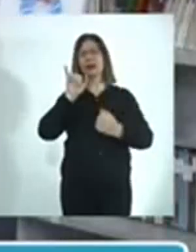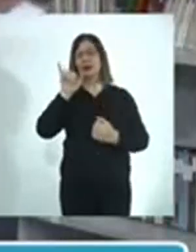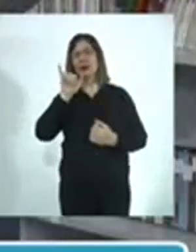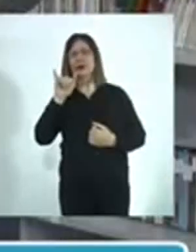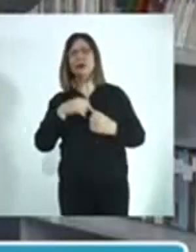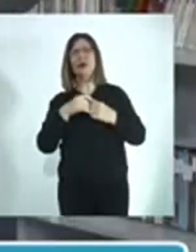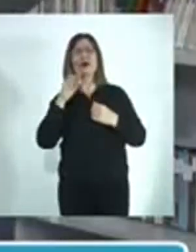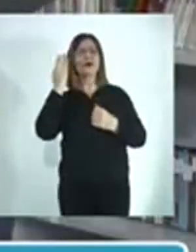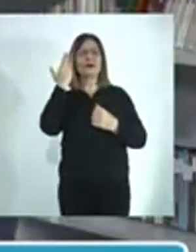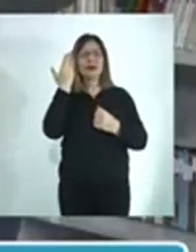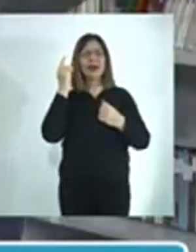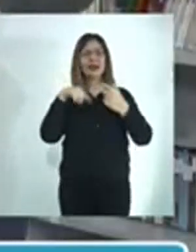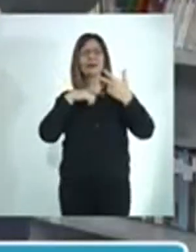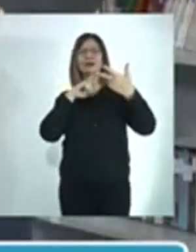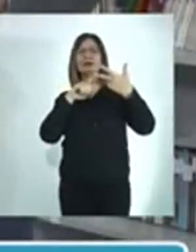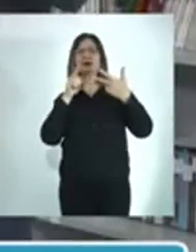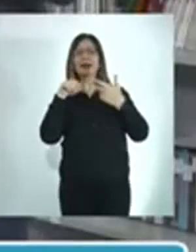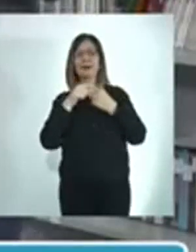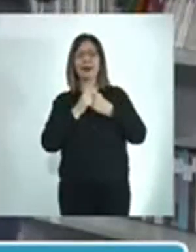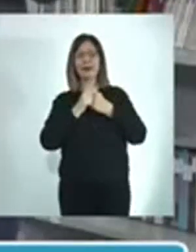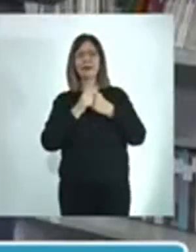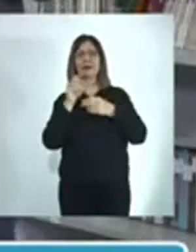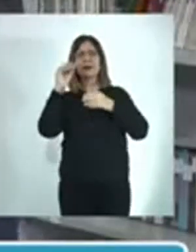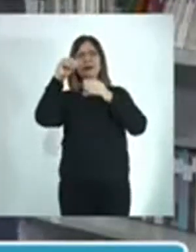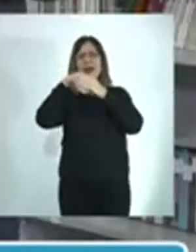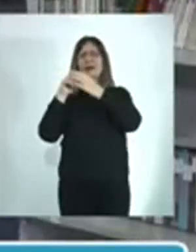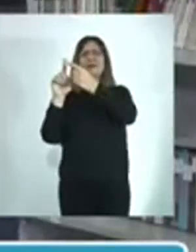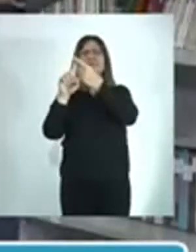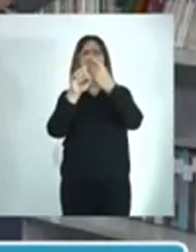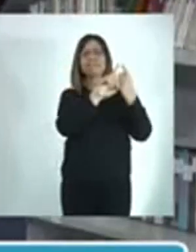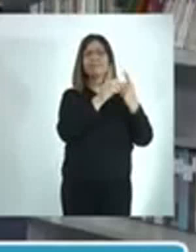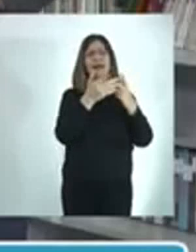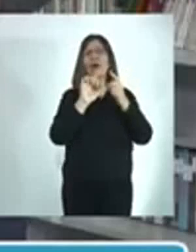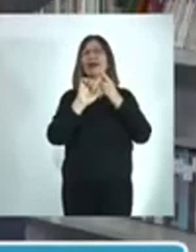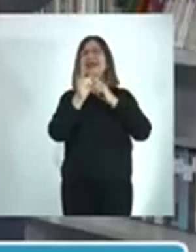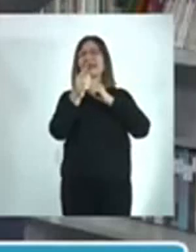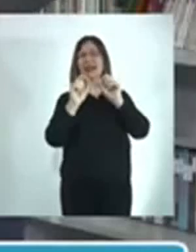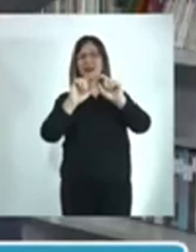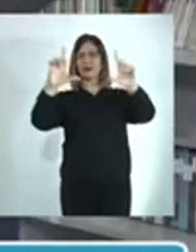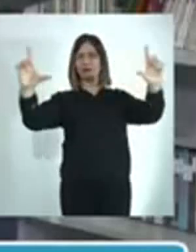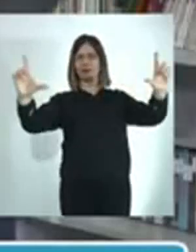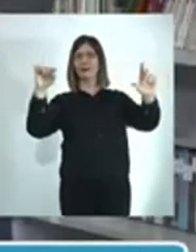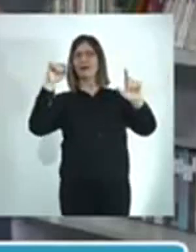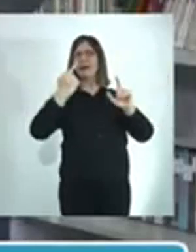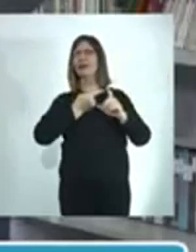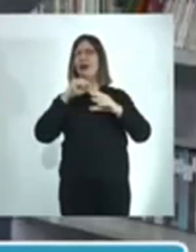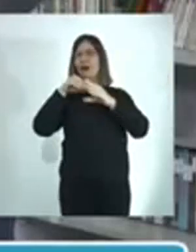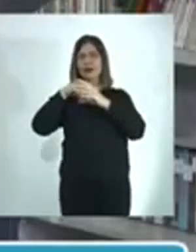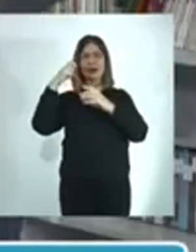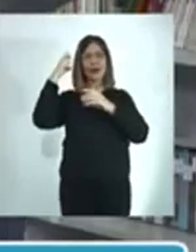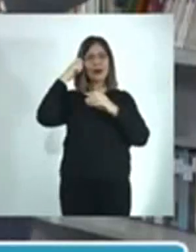y tenemos también la posibilidad de estar en contacto directamente a través de la plataforma